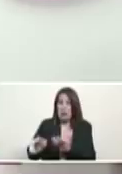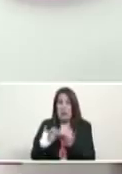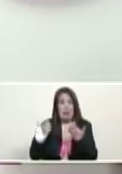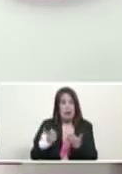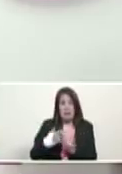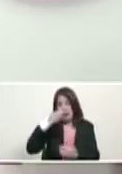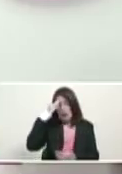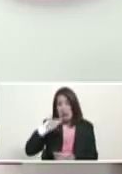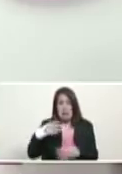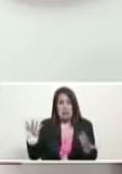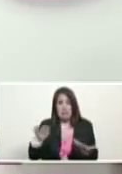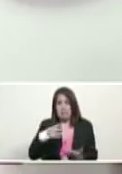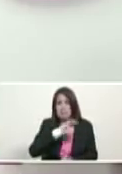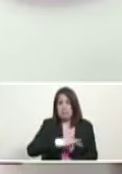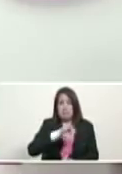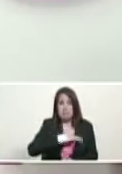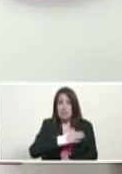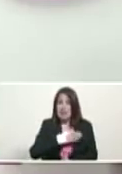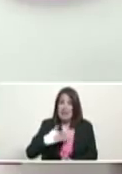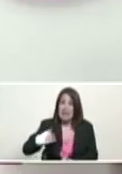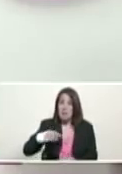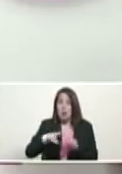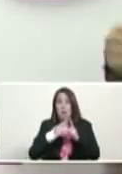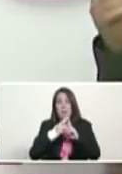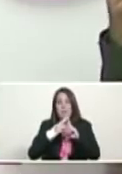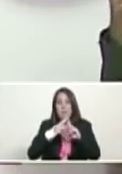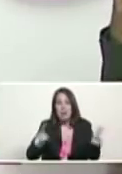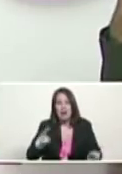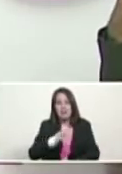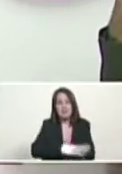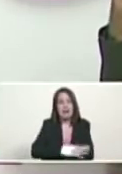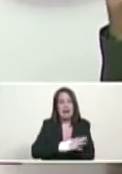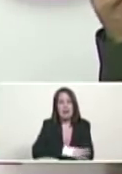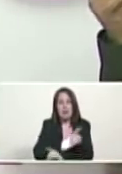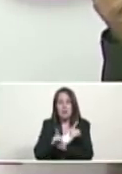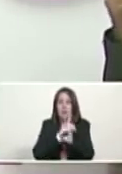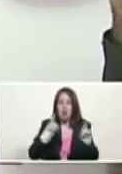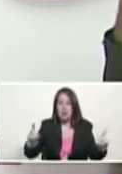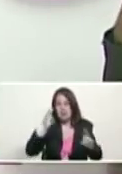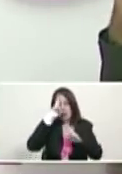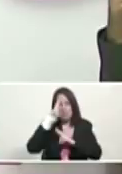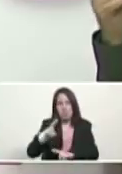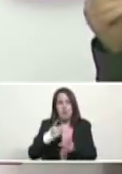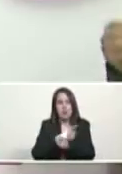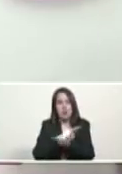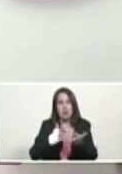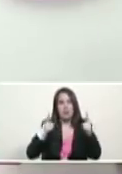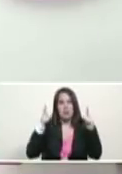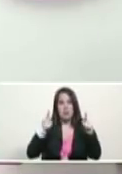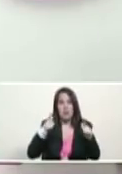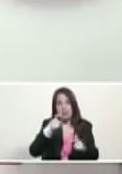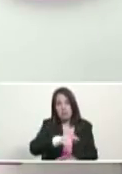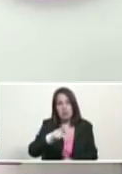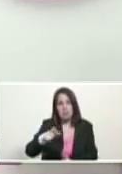Lo rechazamos, queremos paz, paz, convivencia, democracia, respeto, libertad entre los